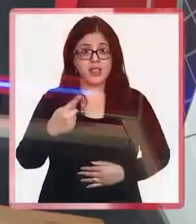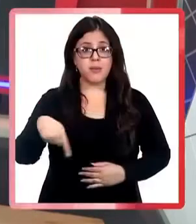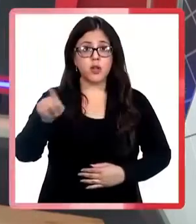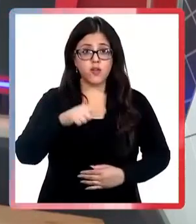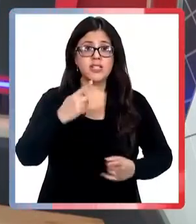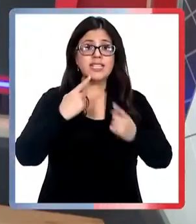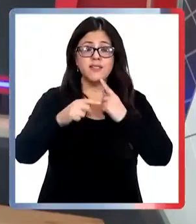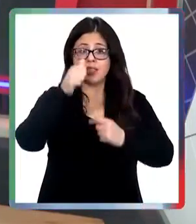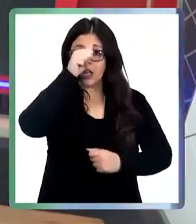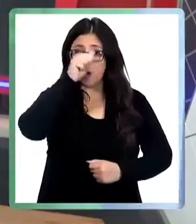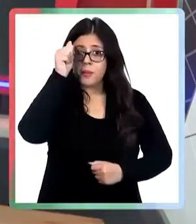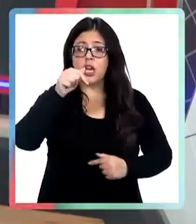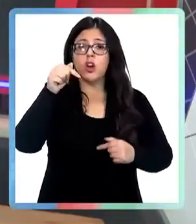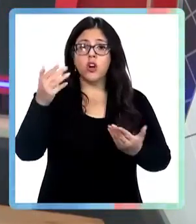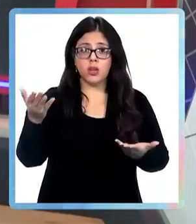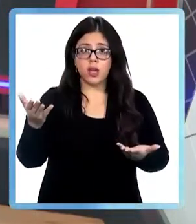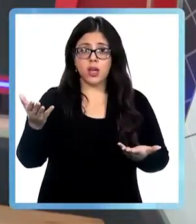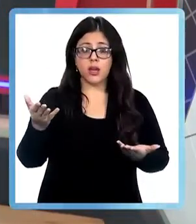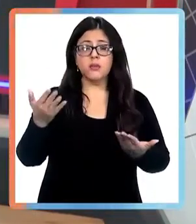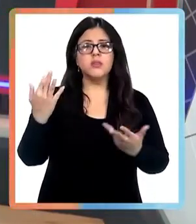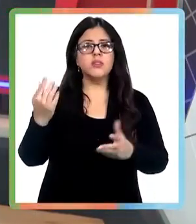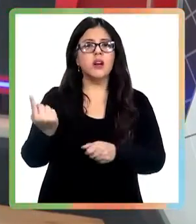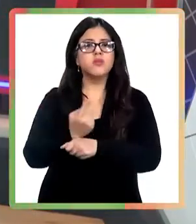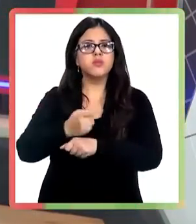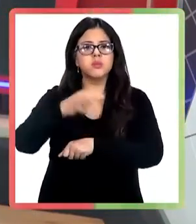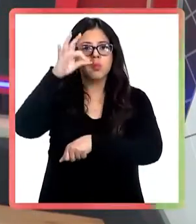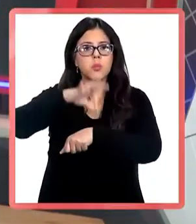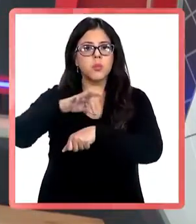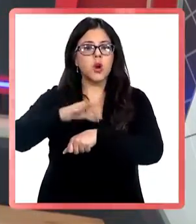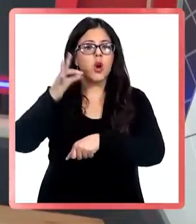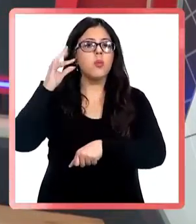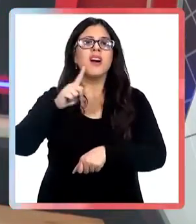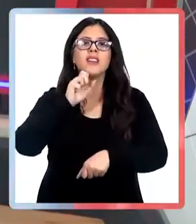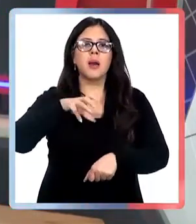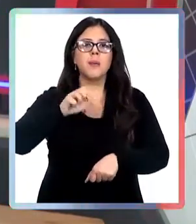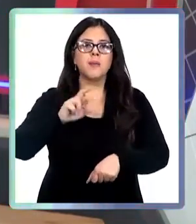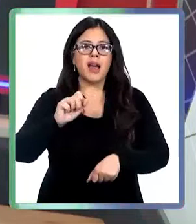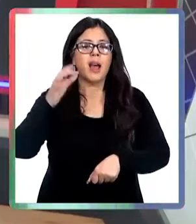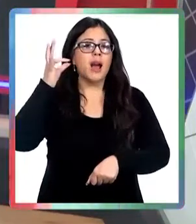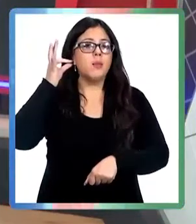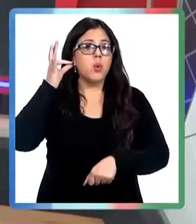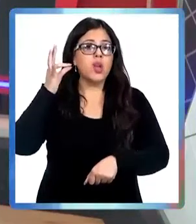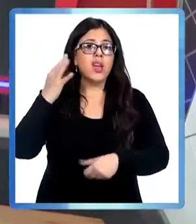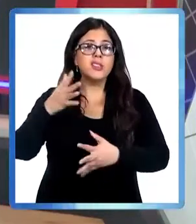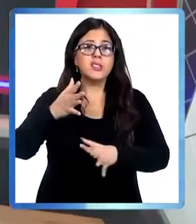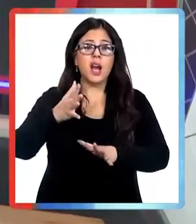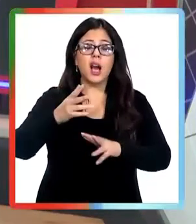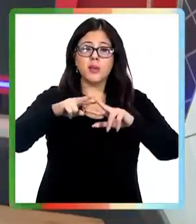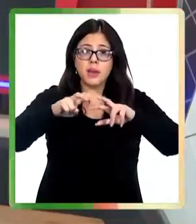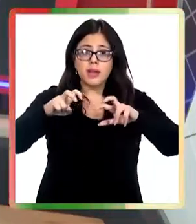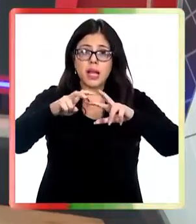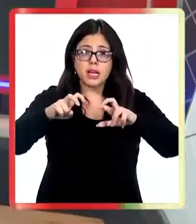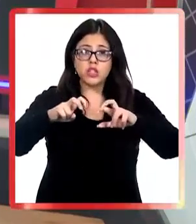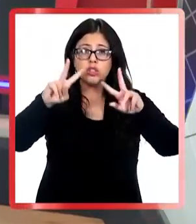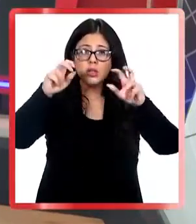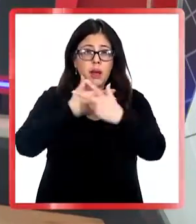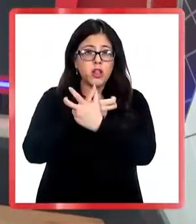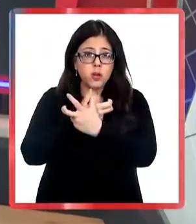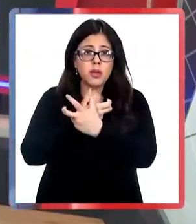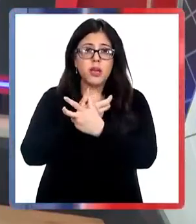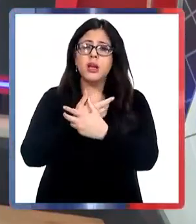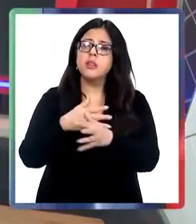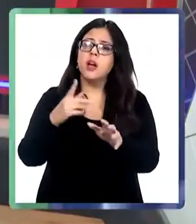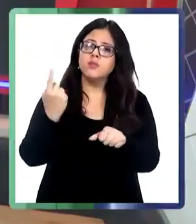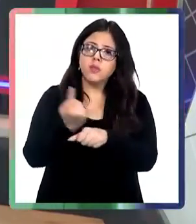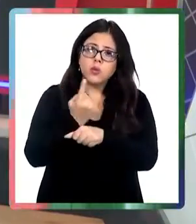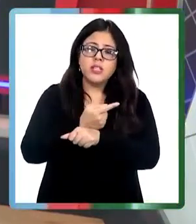Ya estamos de vuelta con la entrevista del domingo. Estamos hablando con la doctora Tamara Rosales. Ella es infectóloga y me gustaría que conversáramos sobre los